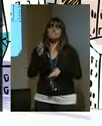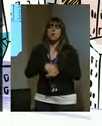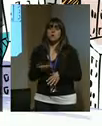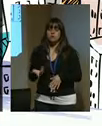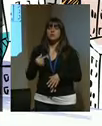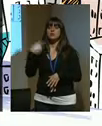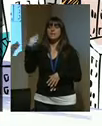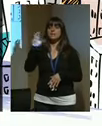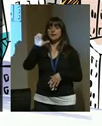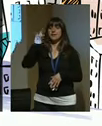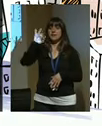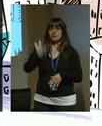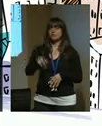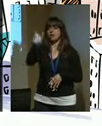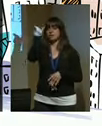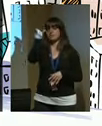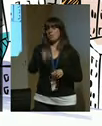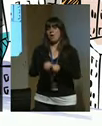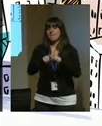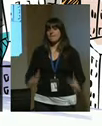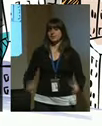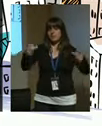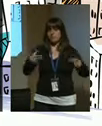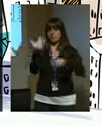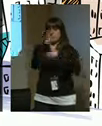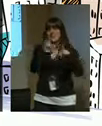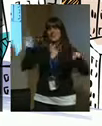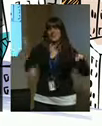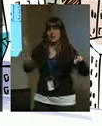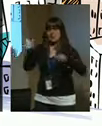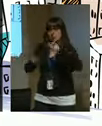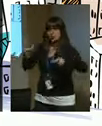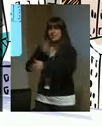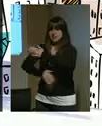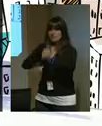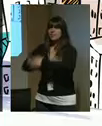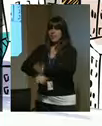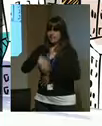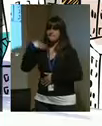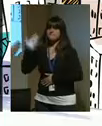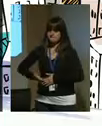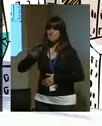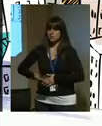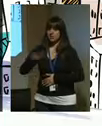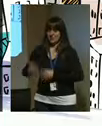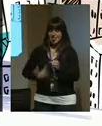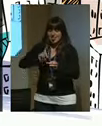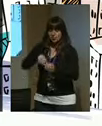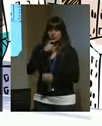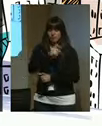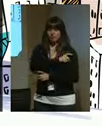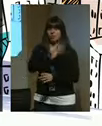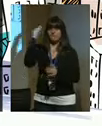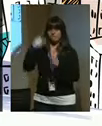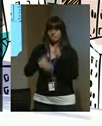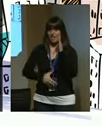plataforma que representa a las personas con gran discapacidad física y que está configurada por 3 grandes federaciones de personas con discapacidad. Una de ellas